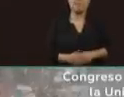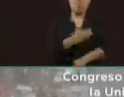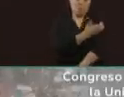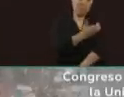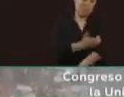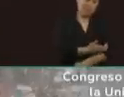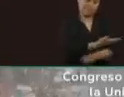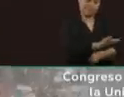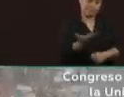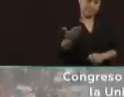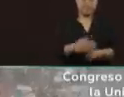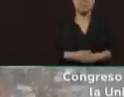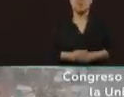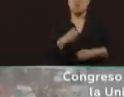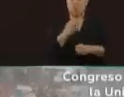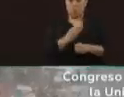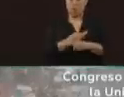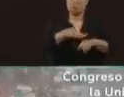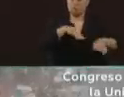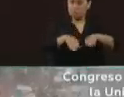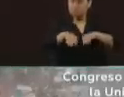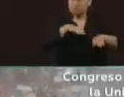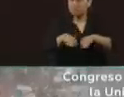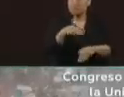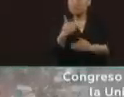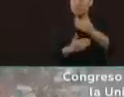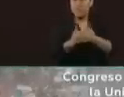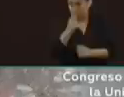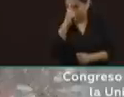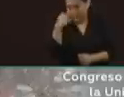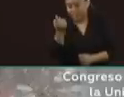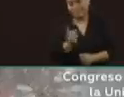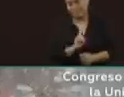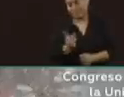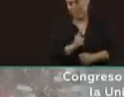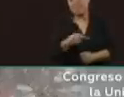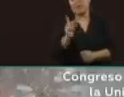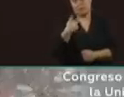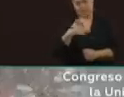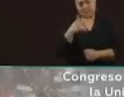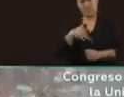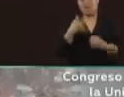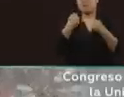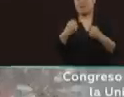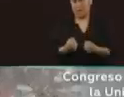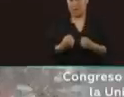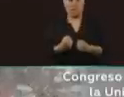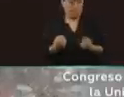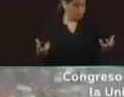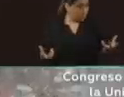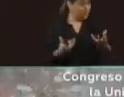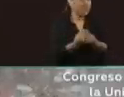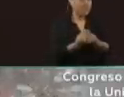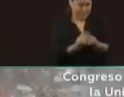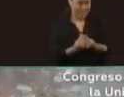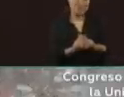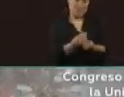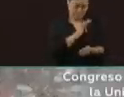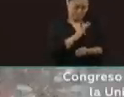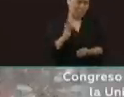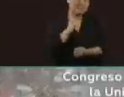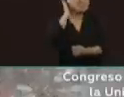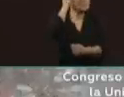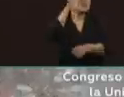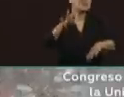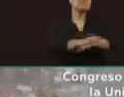y compañeros, el camino por delante no será fácil, pero estamos convencidas y convencidos de que juntos podremos lograr un